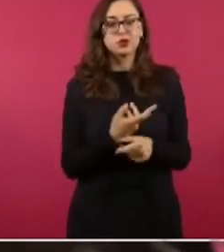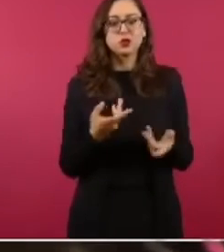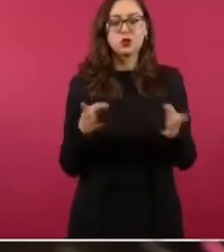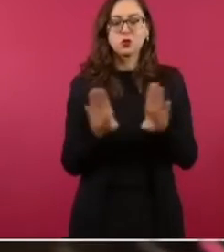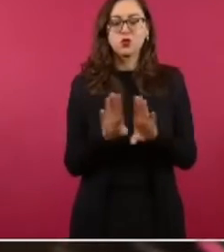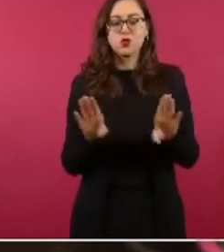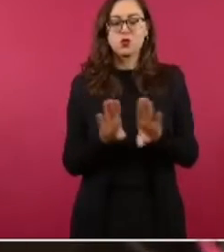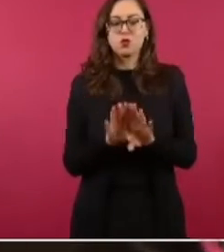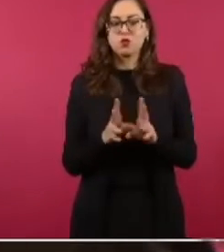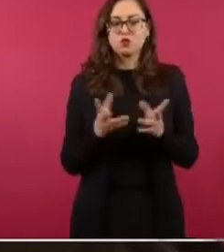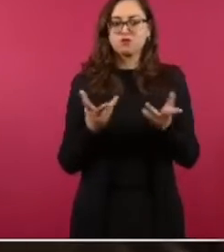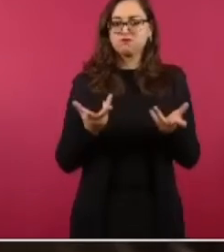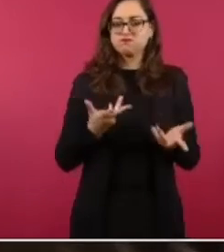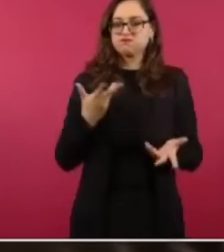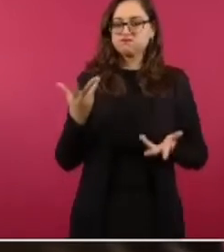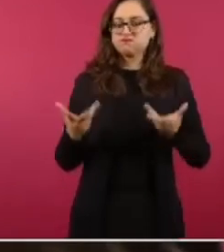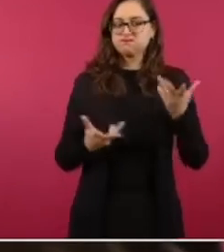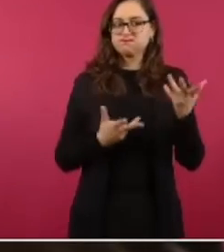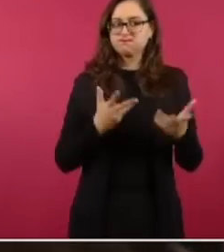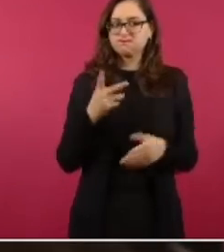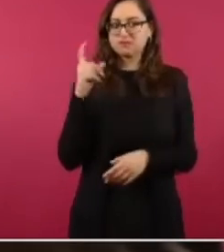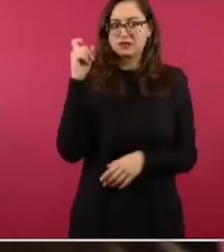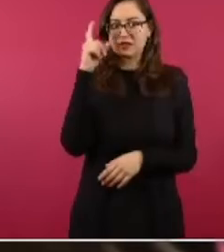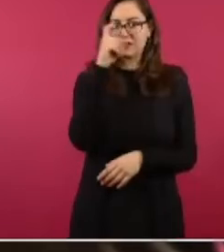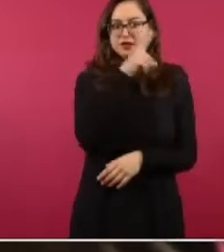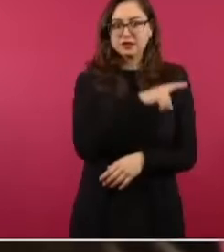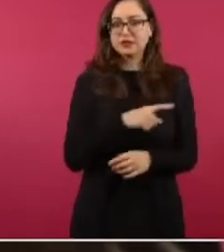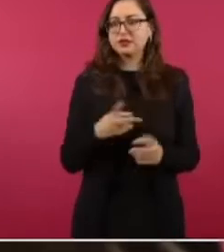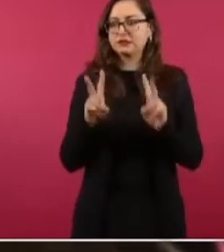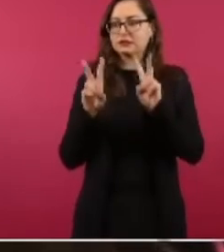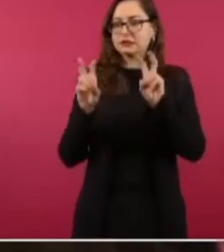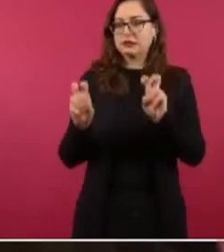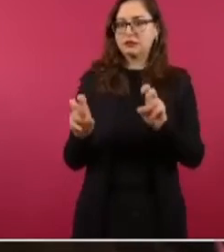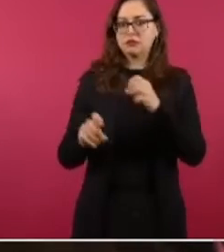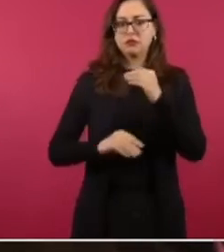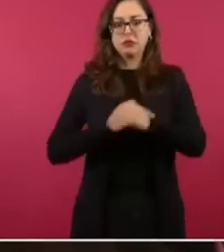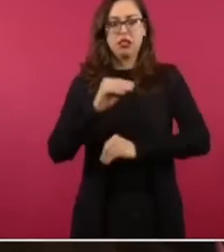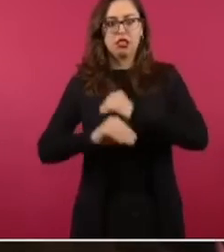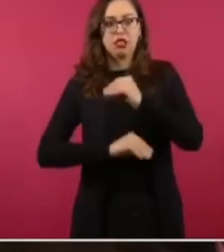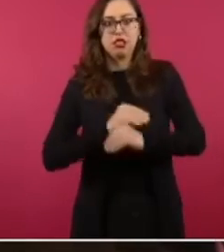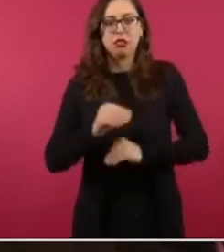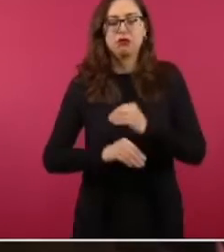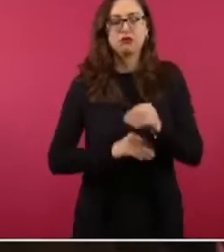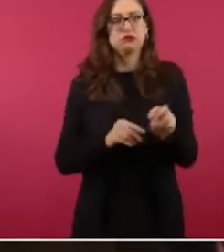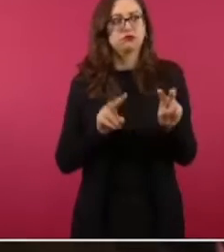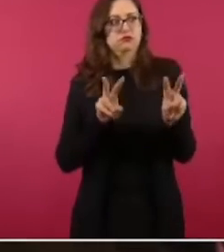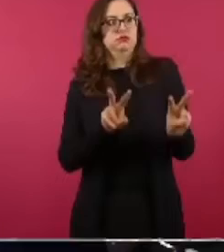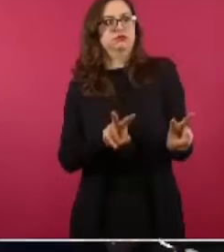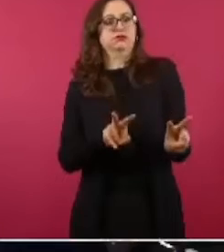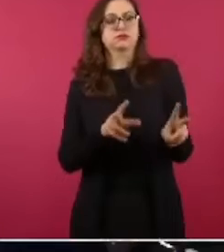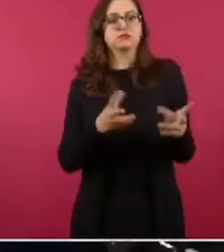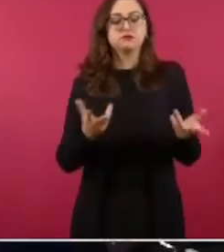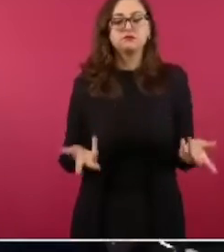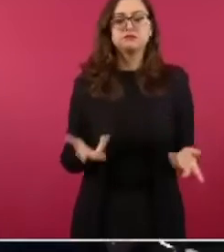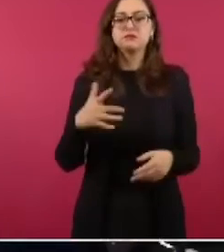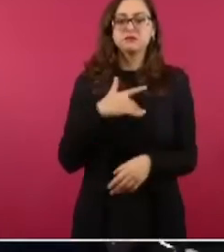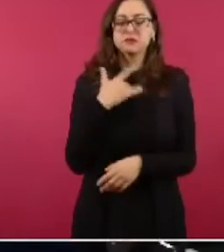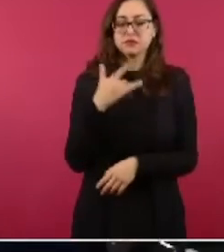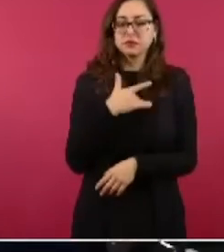mediáticamente más polarizado el tema. Preguntarle si usted está de acuerdo con esta